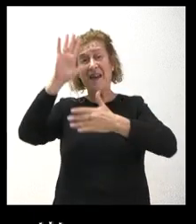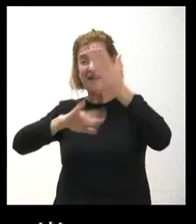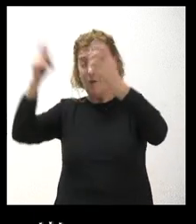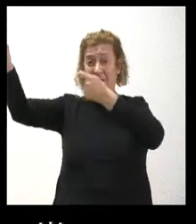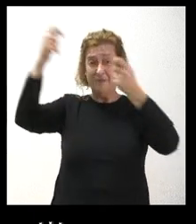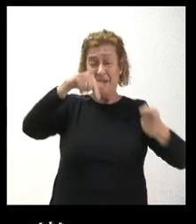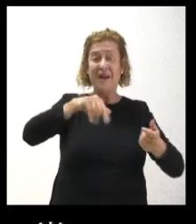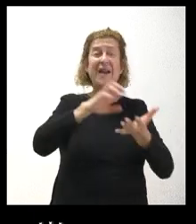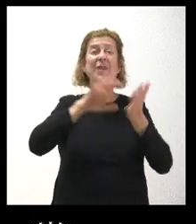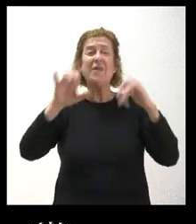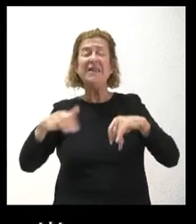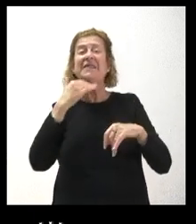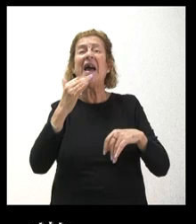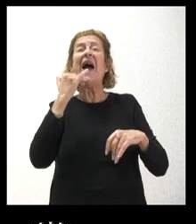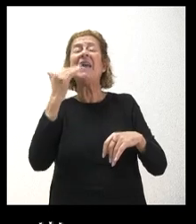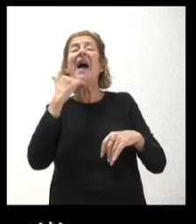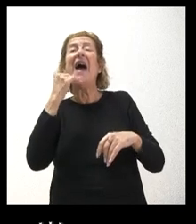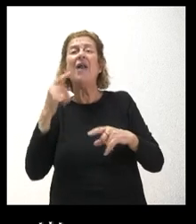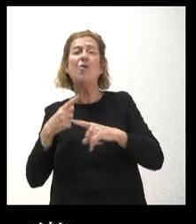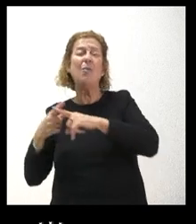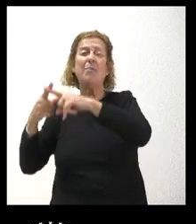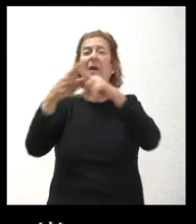león saber si existe un reparto